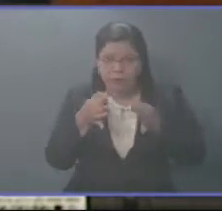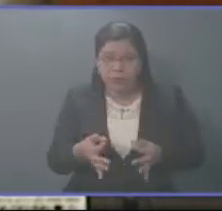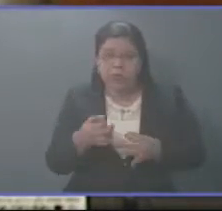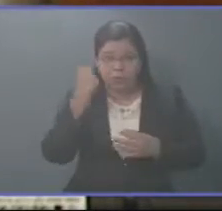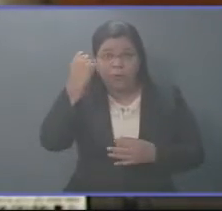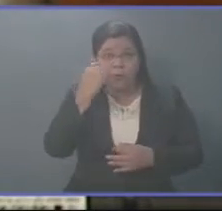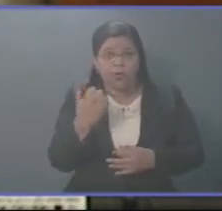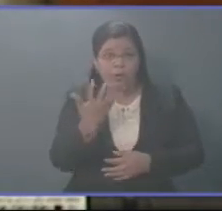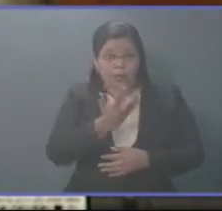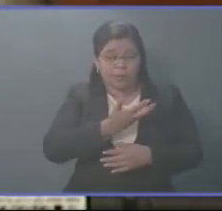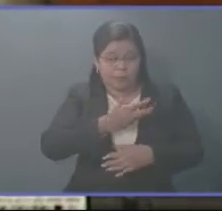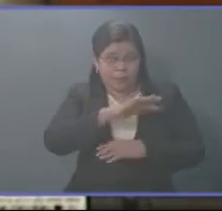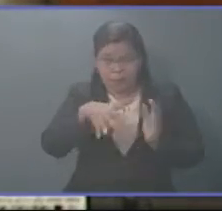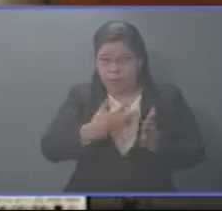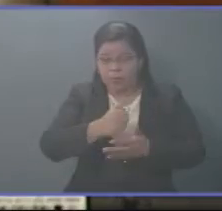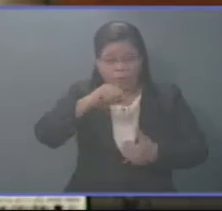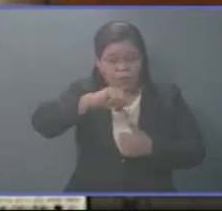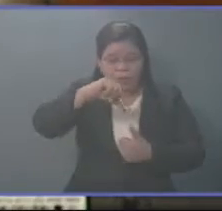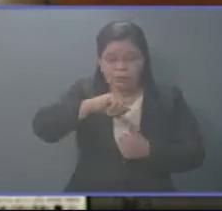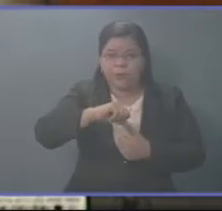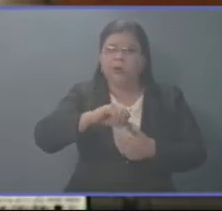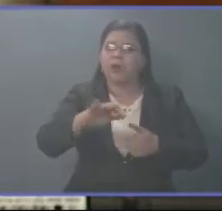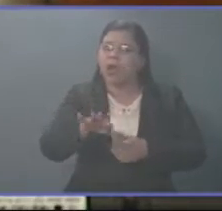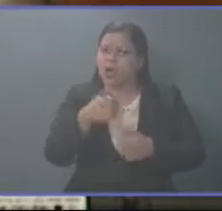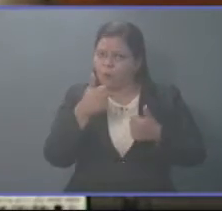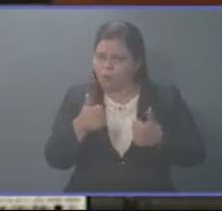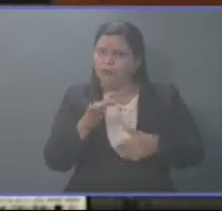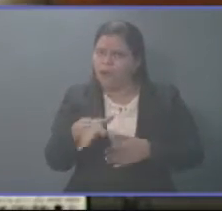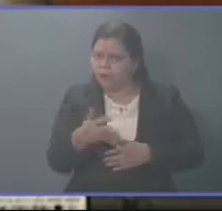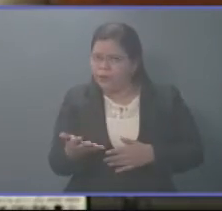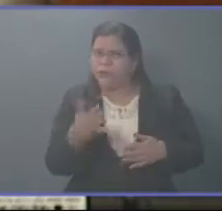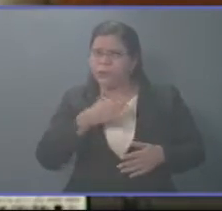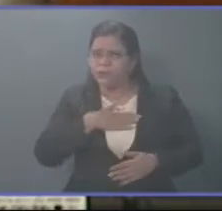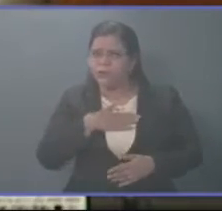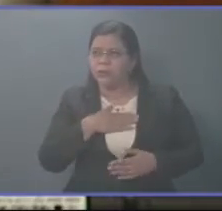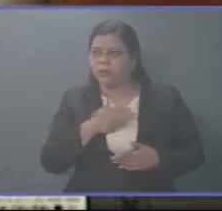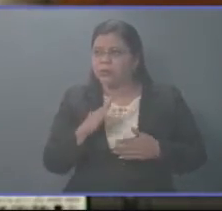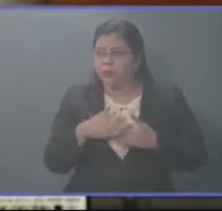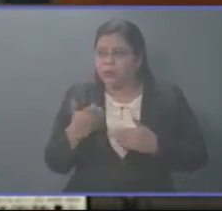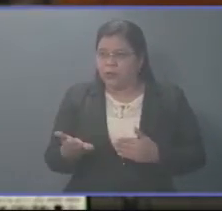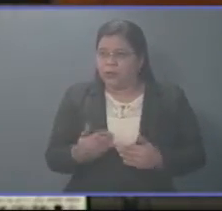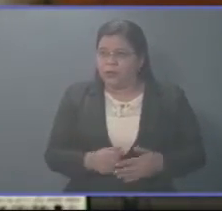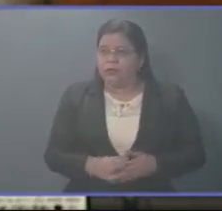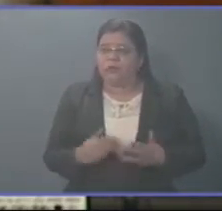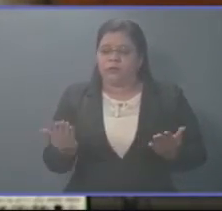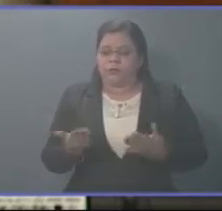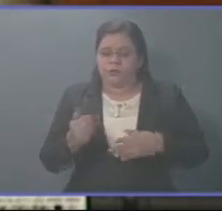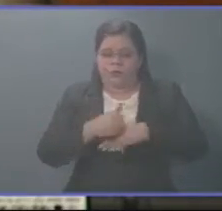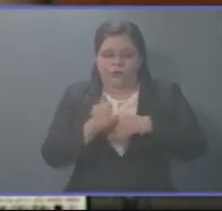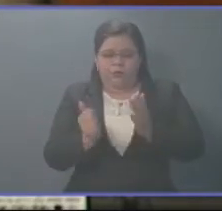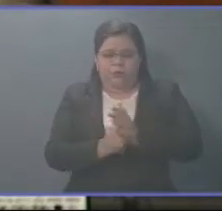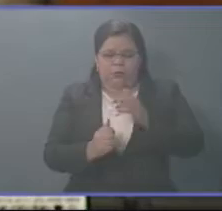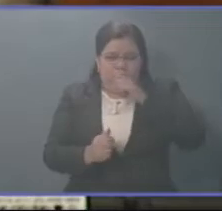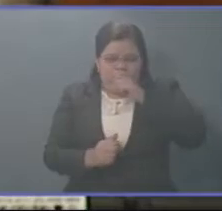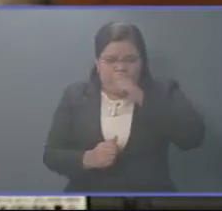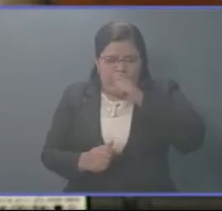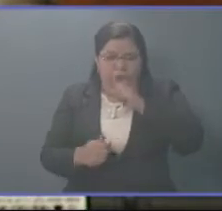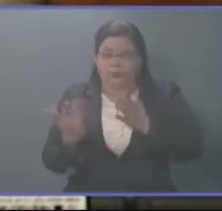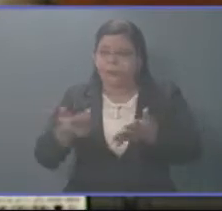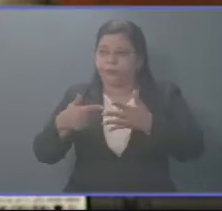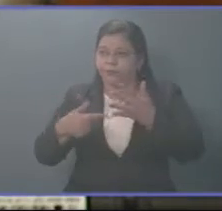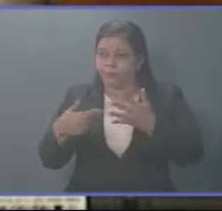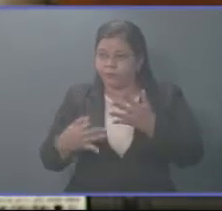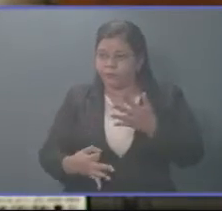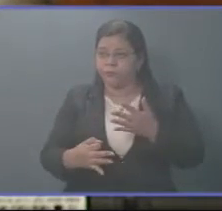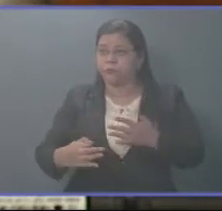centroamericanos, decisiones buenas que en algunas ocasiones se han tenido y que posteriormente se han hecho aquí dentro de la Asamblea Legislativa Ley, pero sí